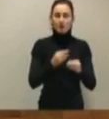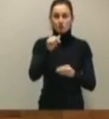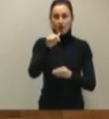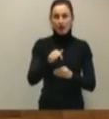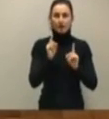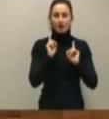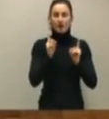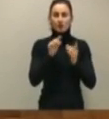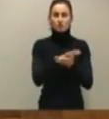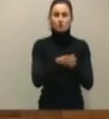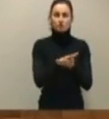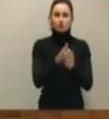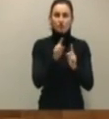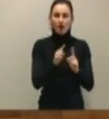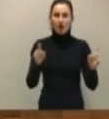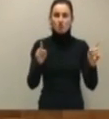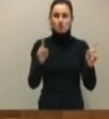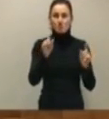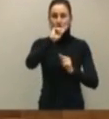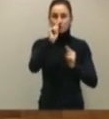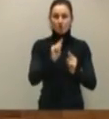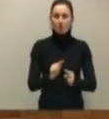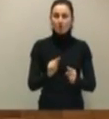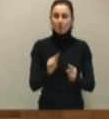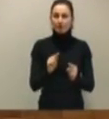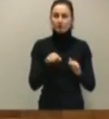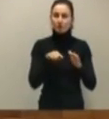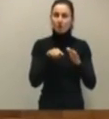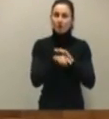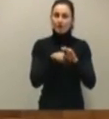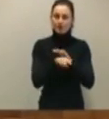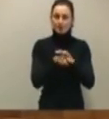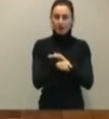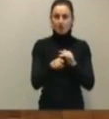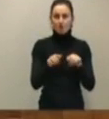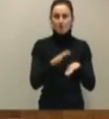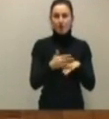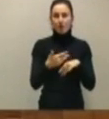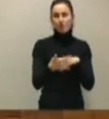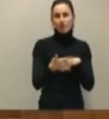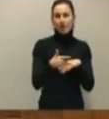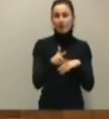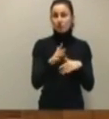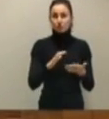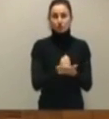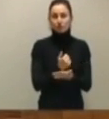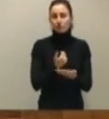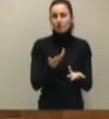en este ejercicio presupuestario, una tramitación que ha cercenado todos los derechos, es